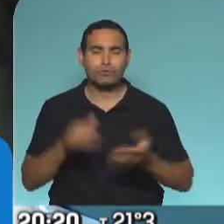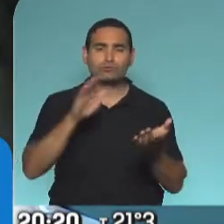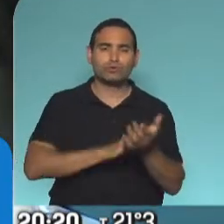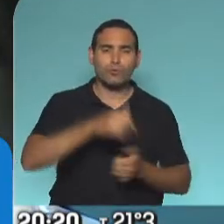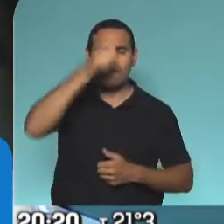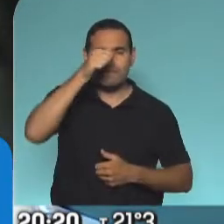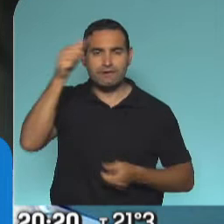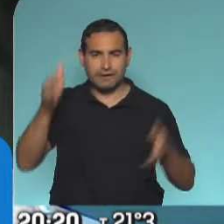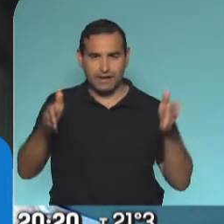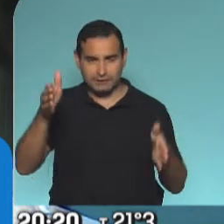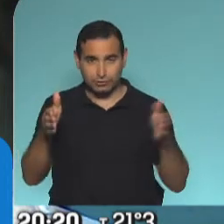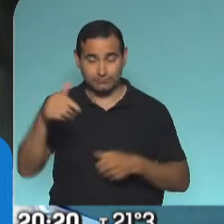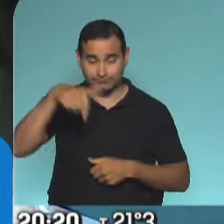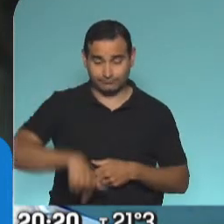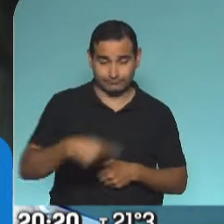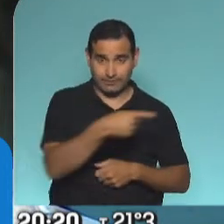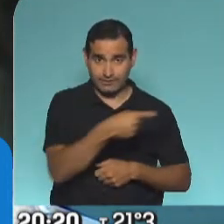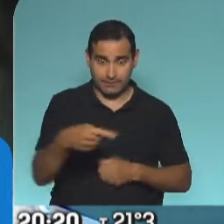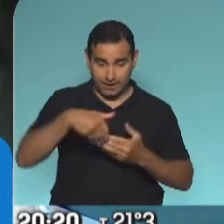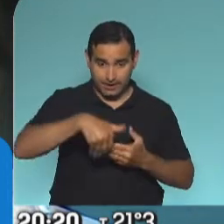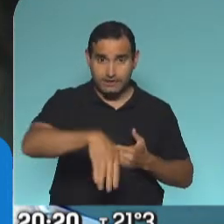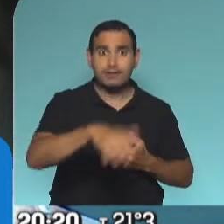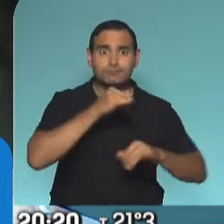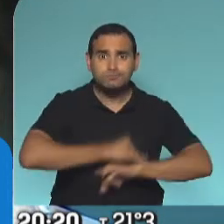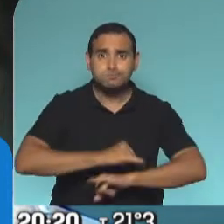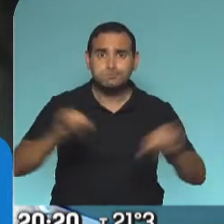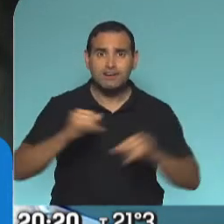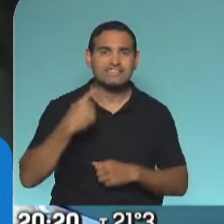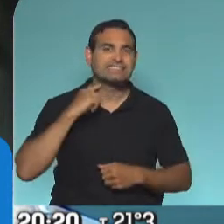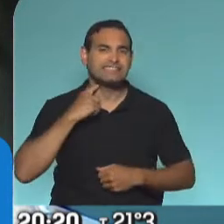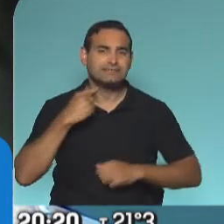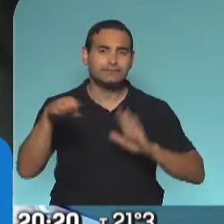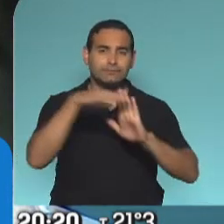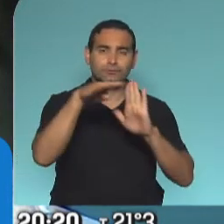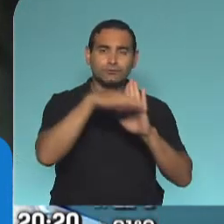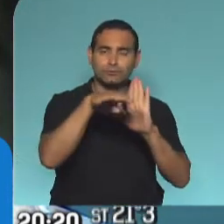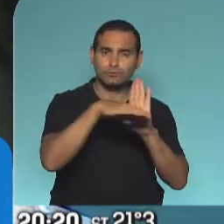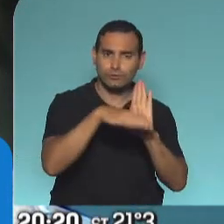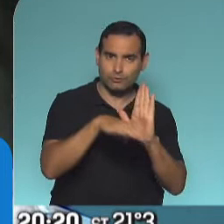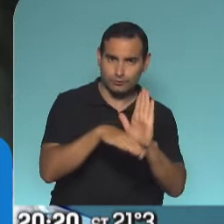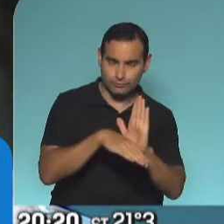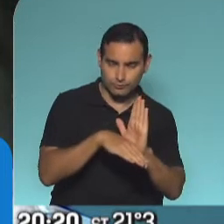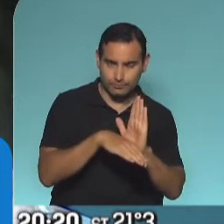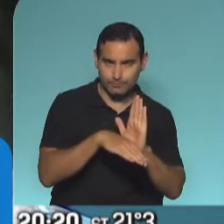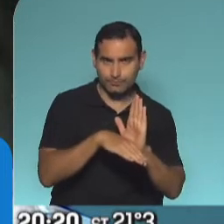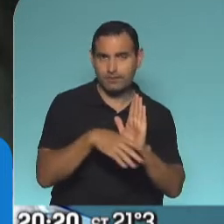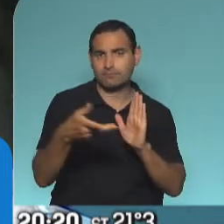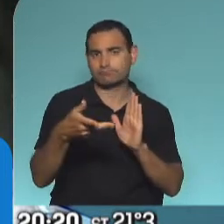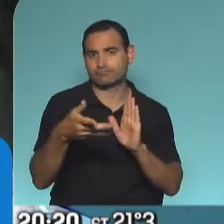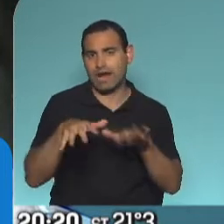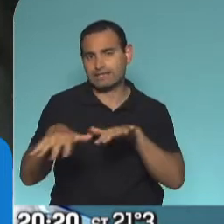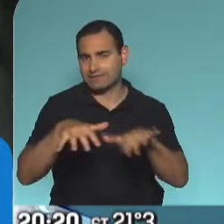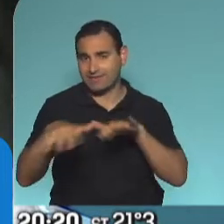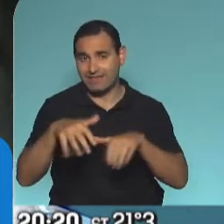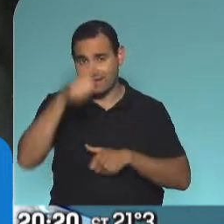verano, esta semana se publicaron 13 protocolos para actividades en